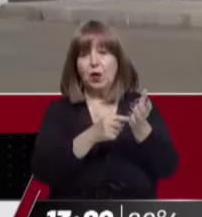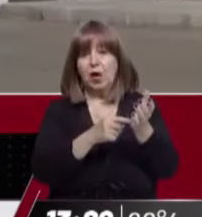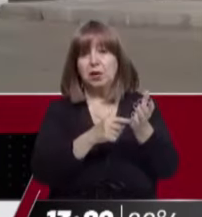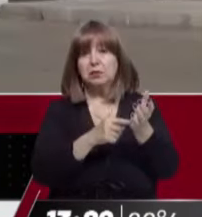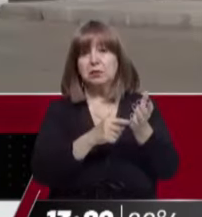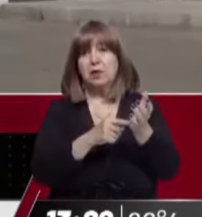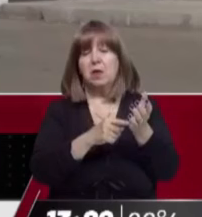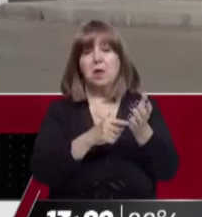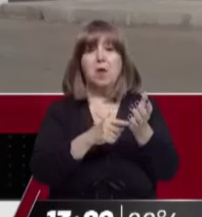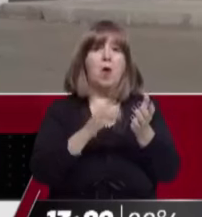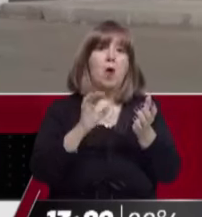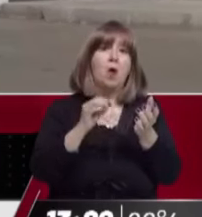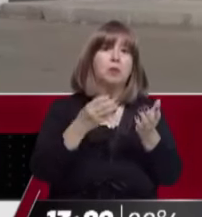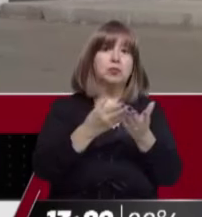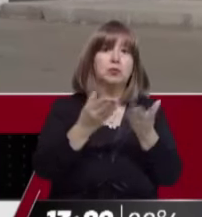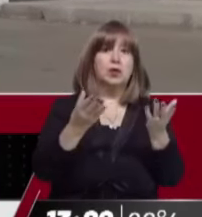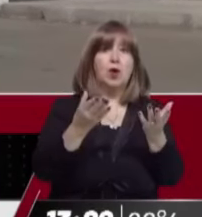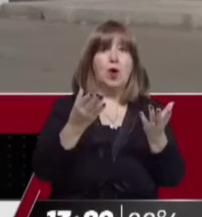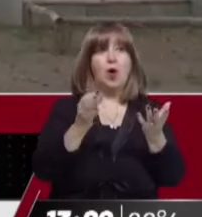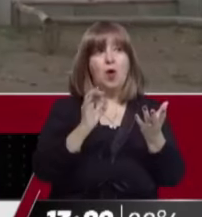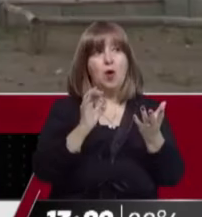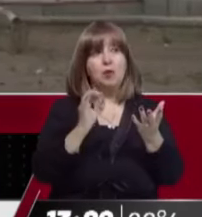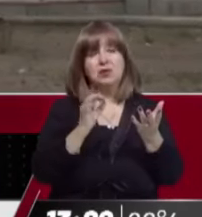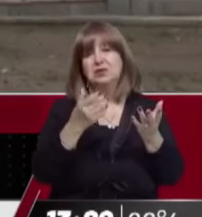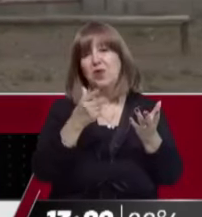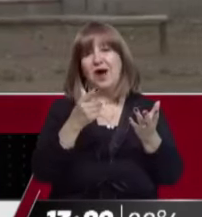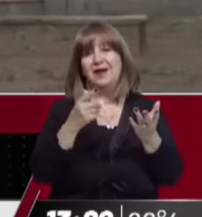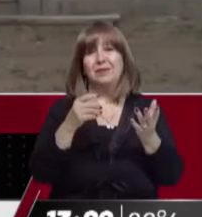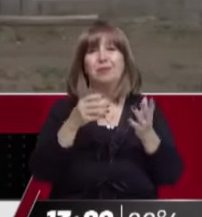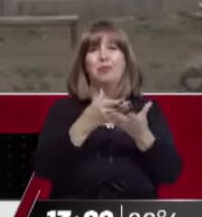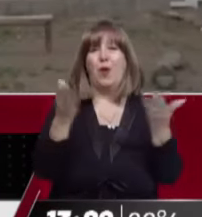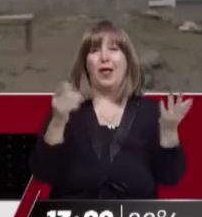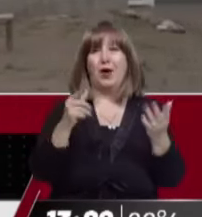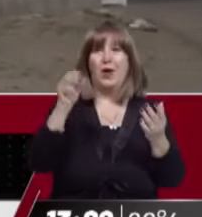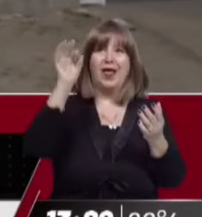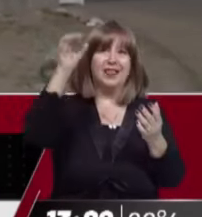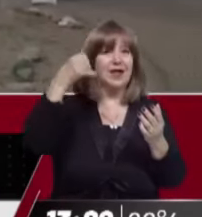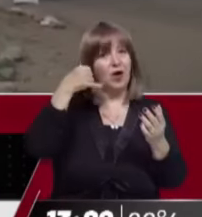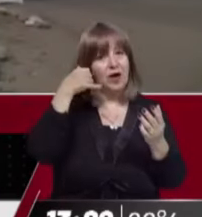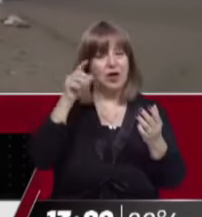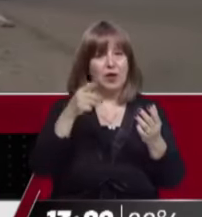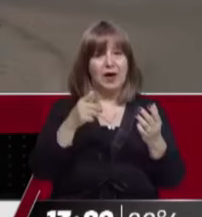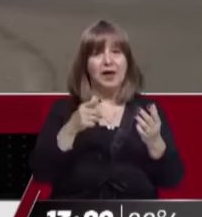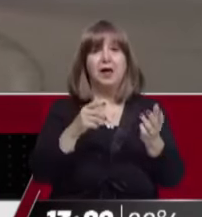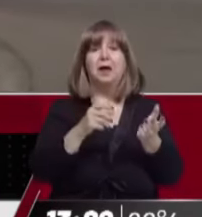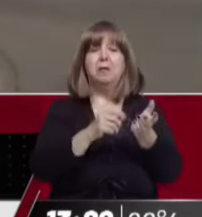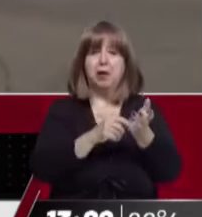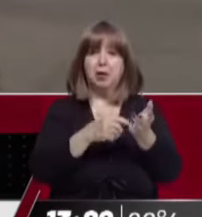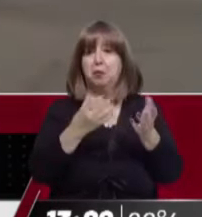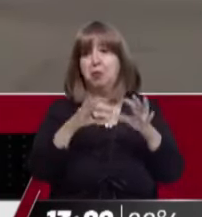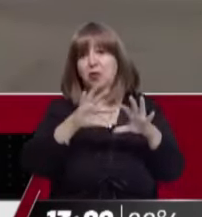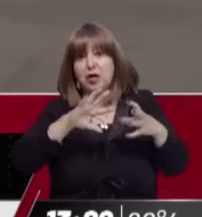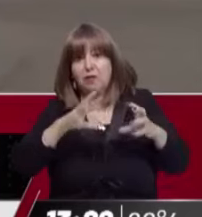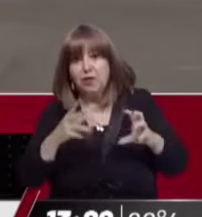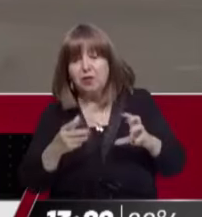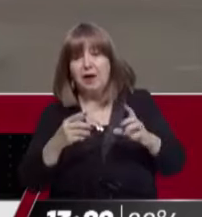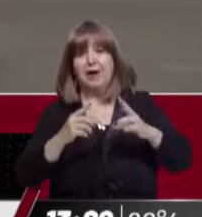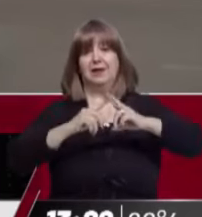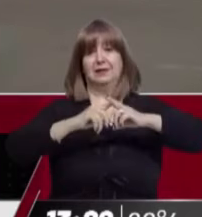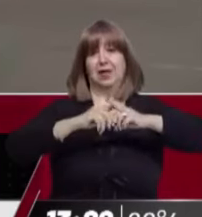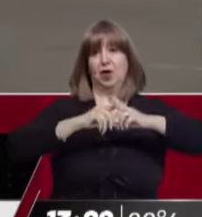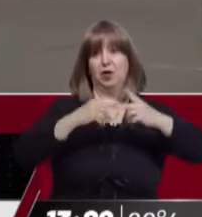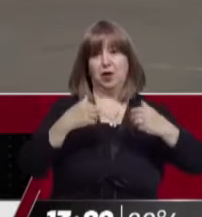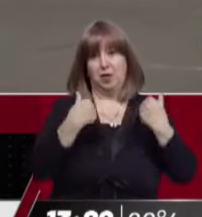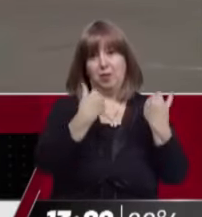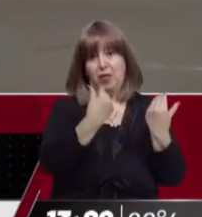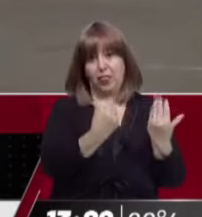teléfono semipúblico porque de hecho era imposible cumplimiento ya casi Esa esa Esa condición pero sí por medios distintos que hoy la tecnología nos